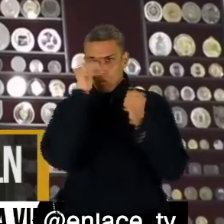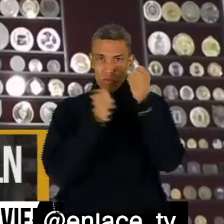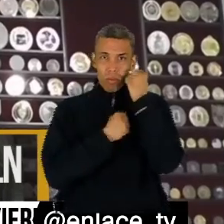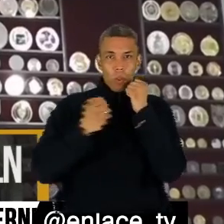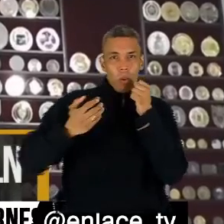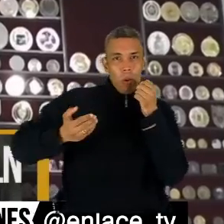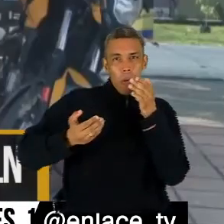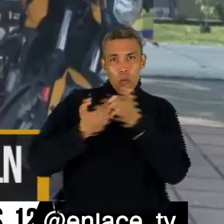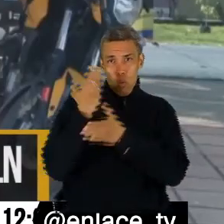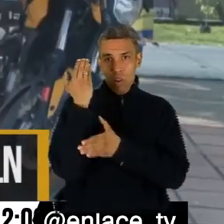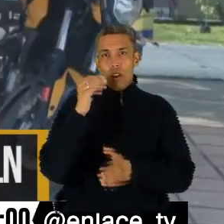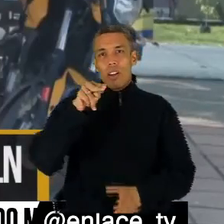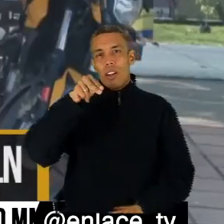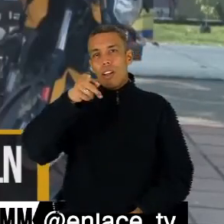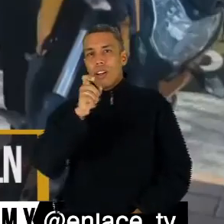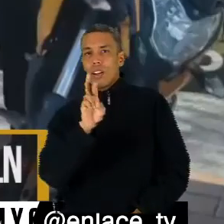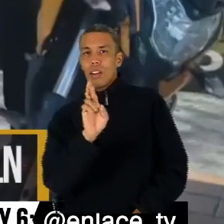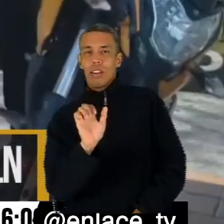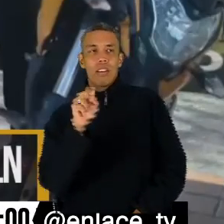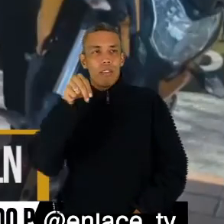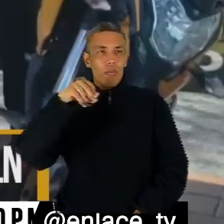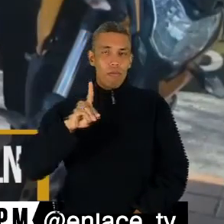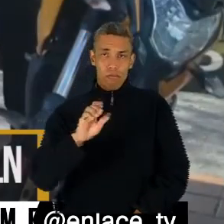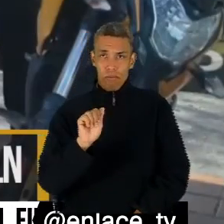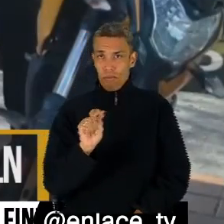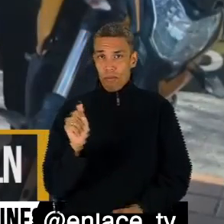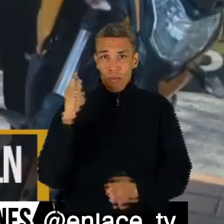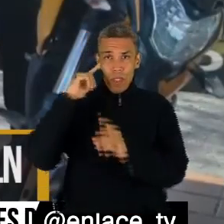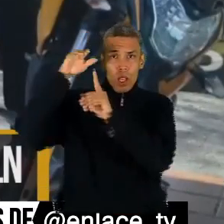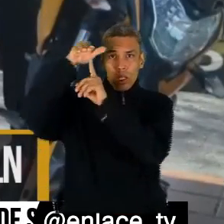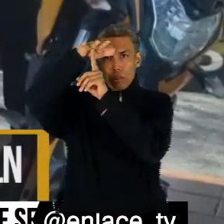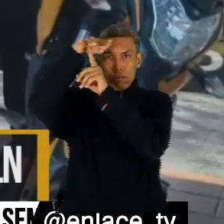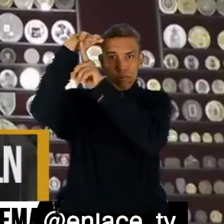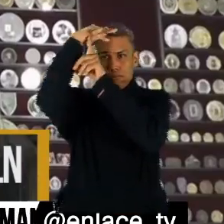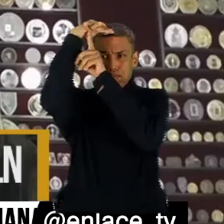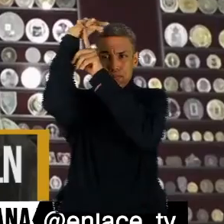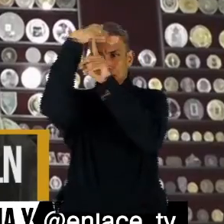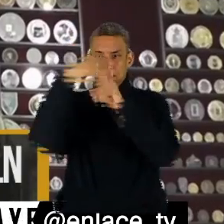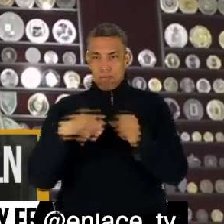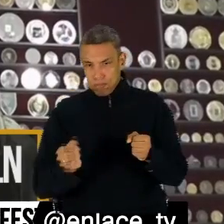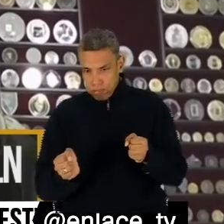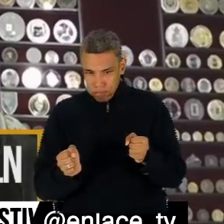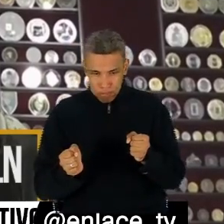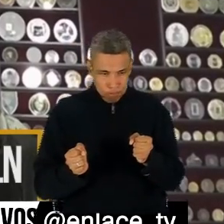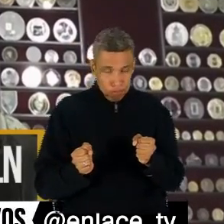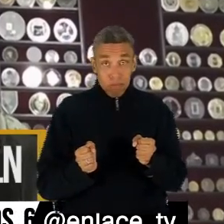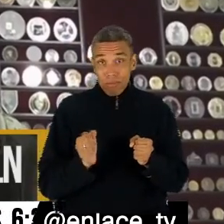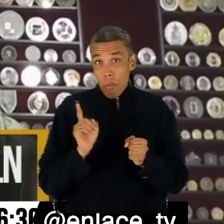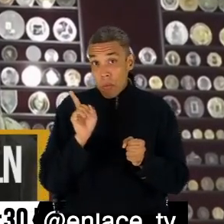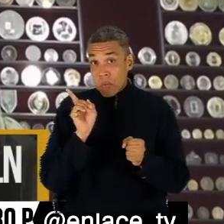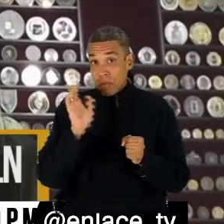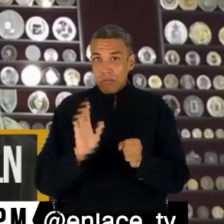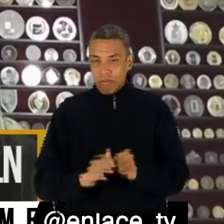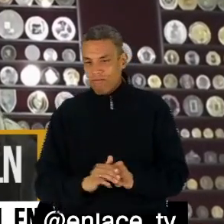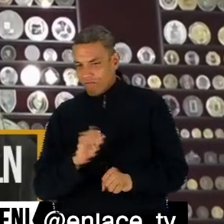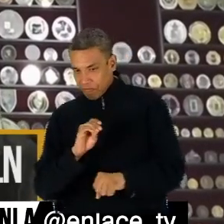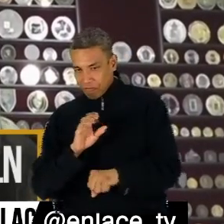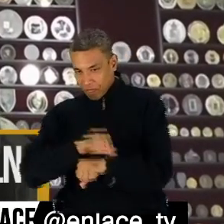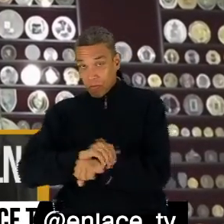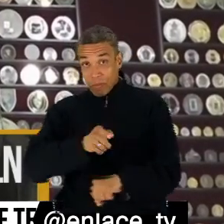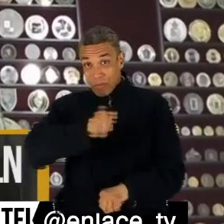capturas de estos 2 integrantes de este grupo terrorista. Estos sujetos venían intimidando, venían extorsionando a la población